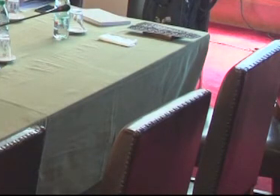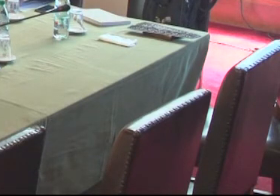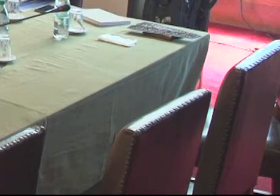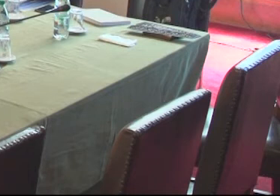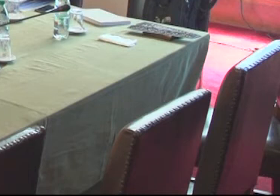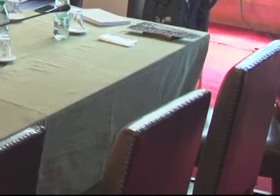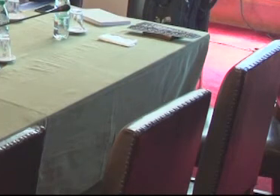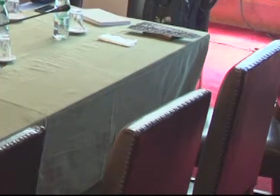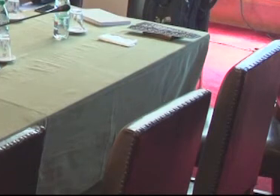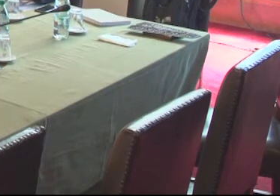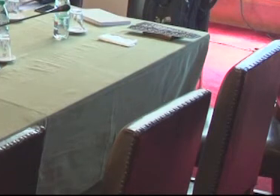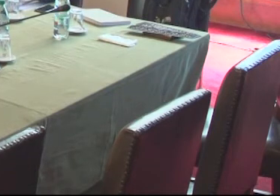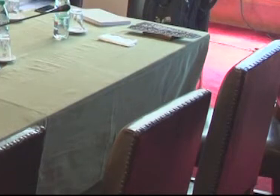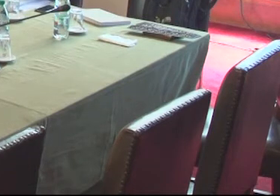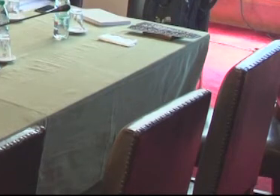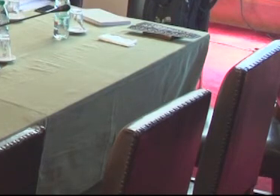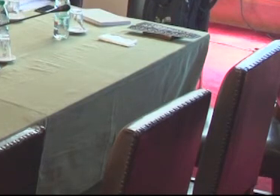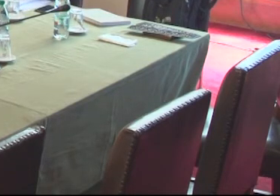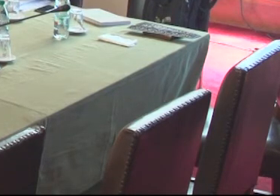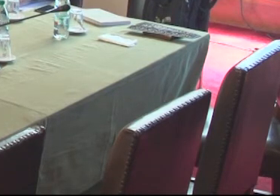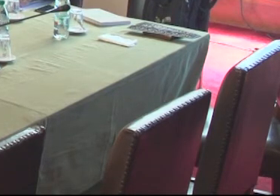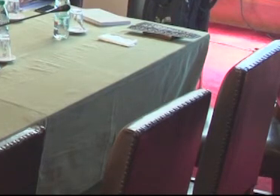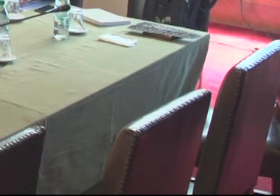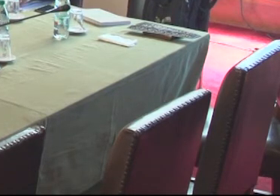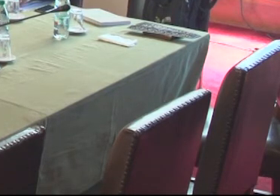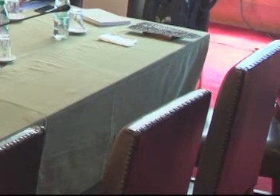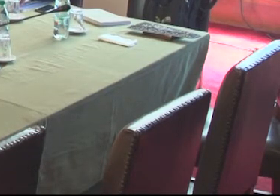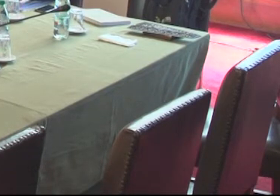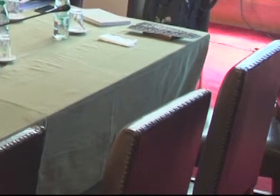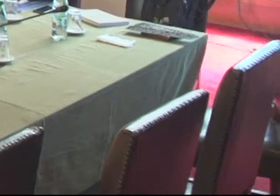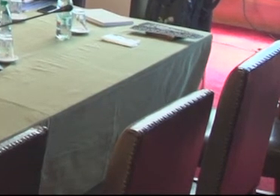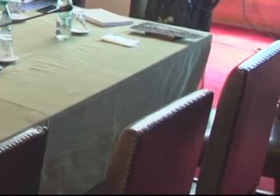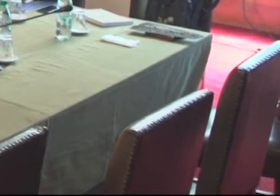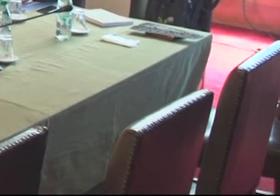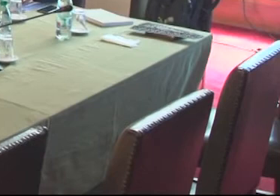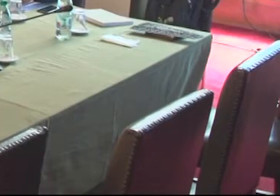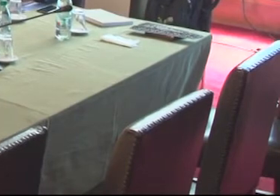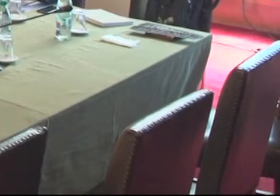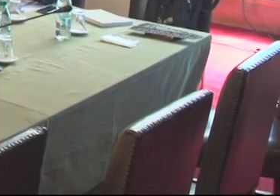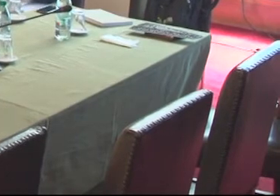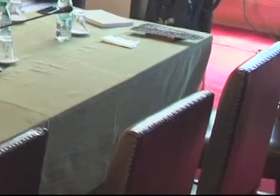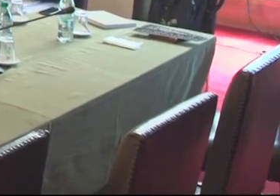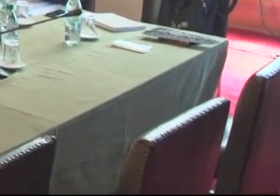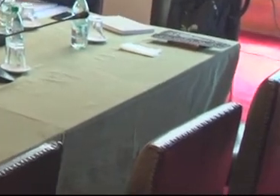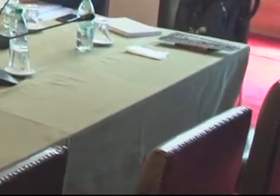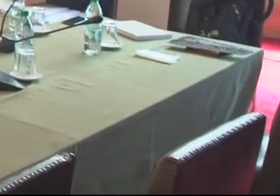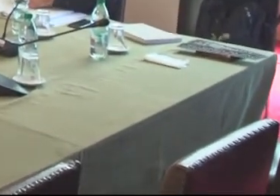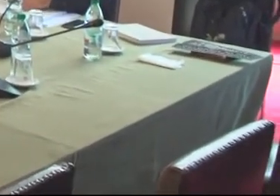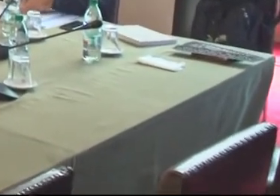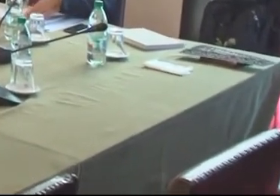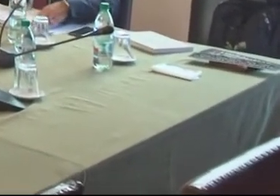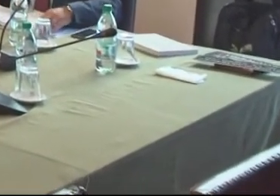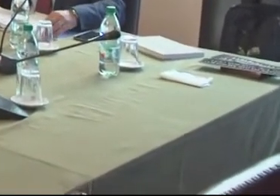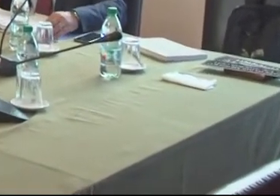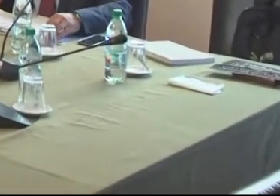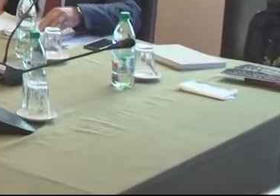Tenemos que señalar que el Estado del Ecuador nos ha remitido